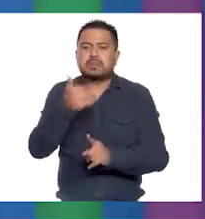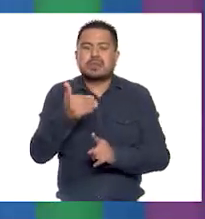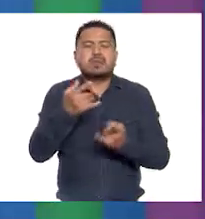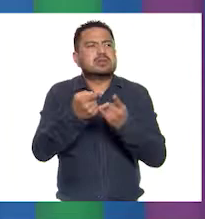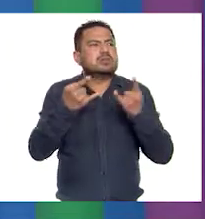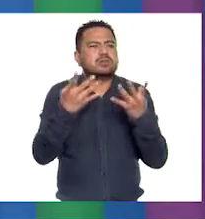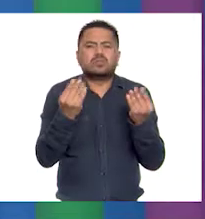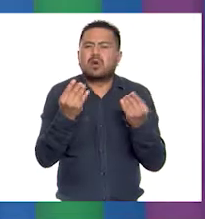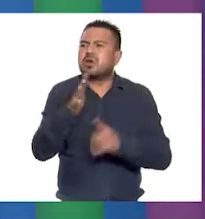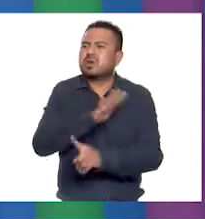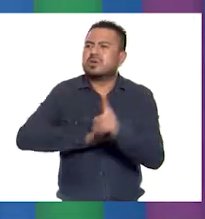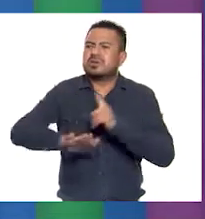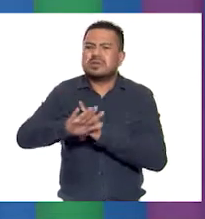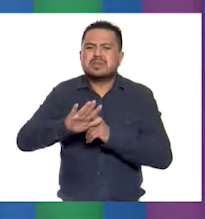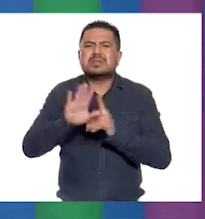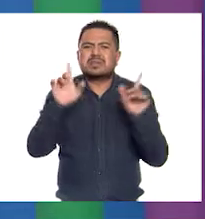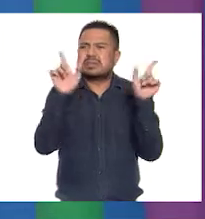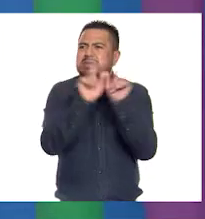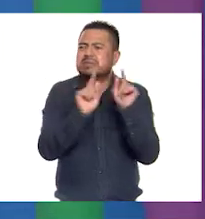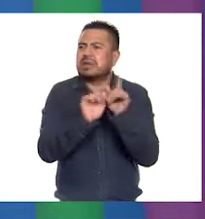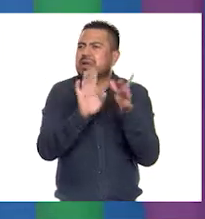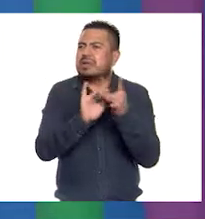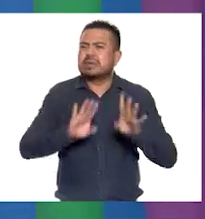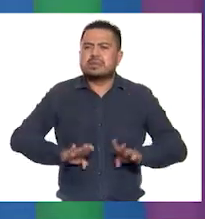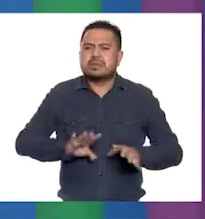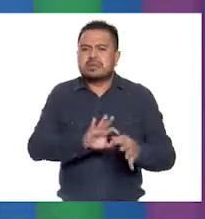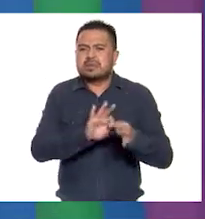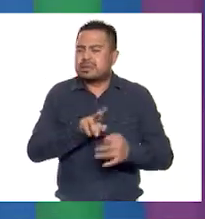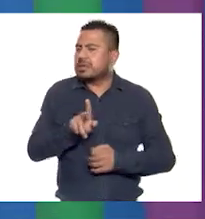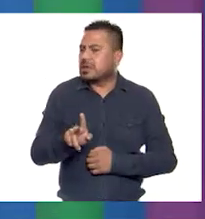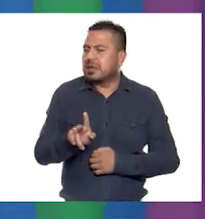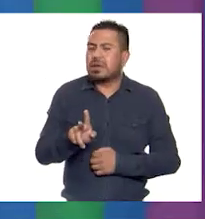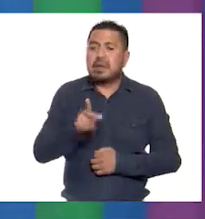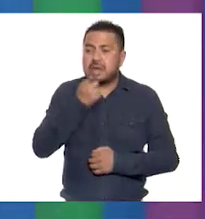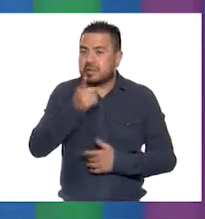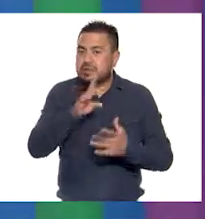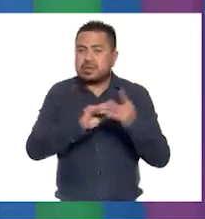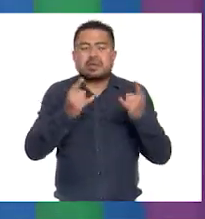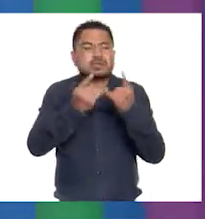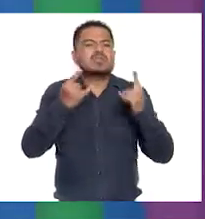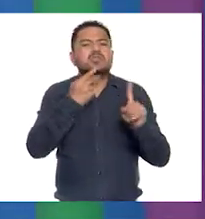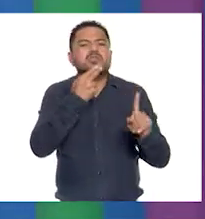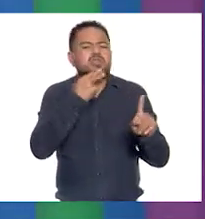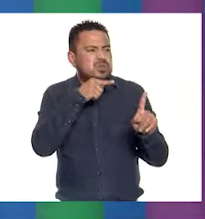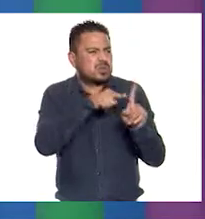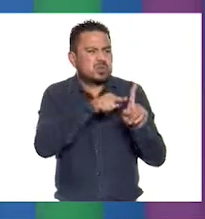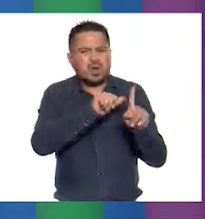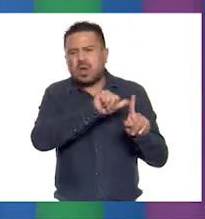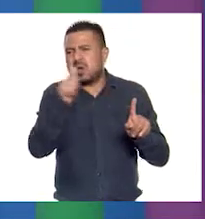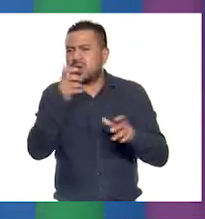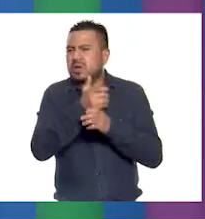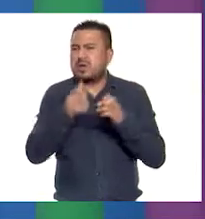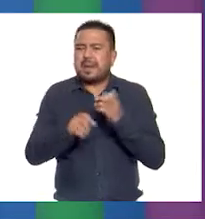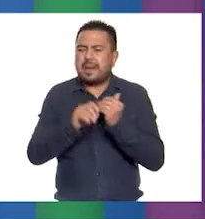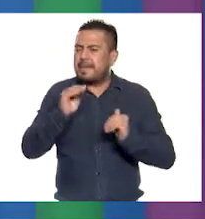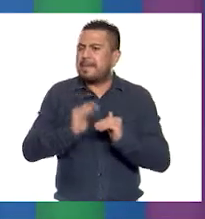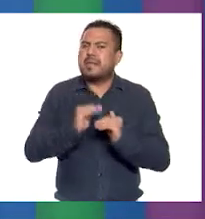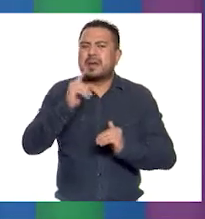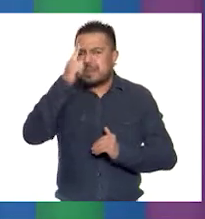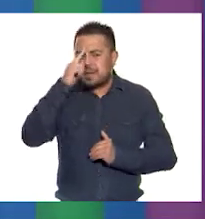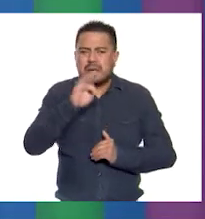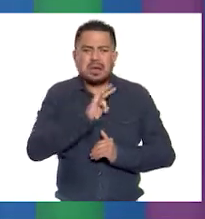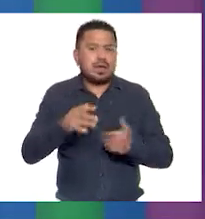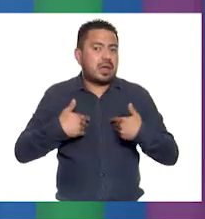Muchos historiadores han llegado a conclusiones parecidas y han dicho, la historia sirve, entre otras muchas cosas,